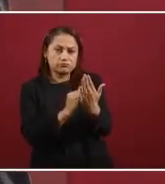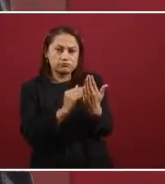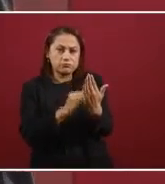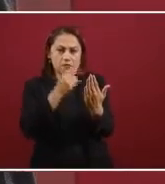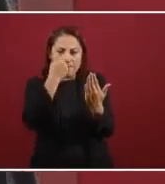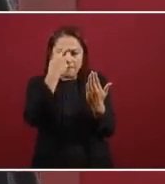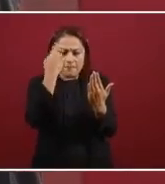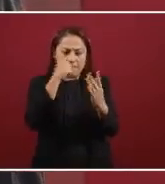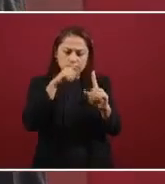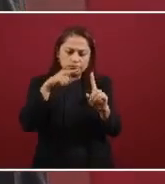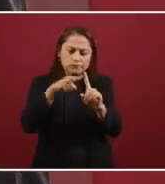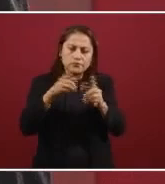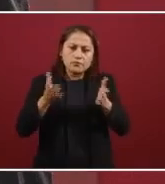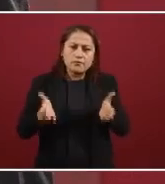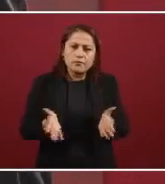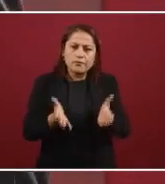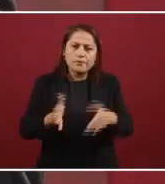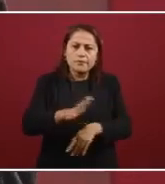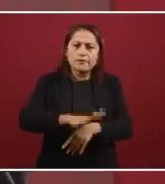porque